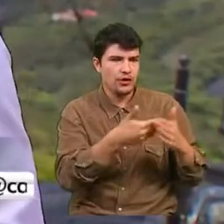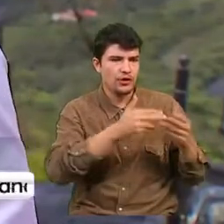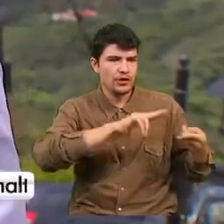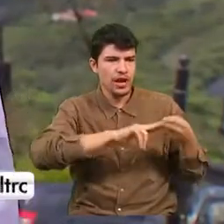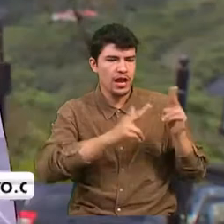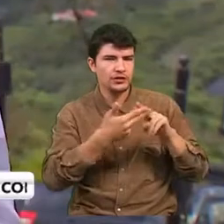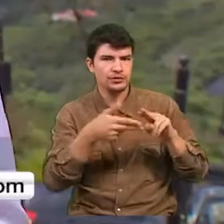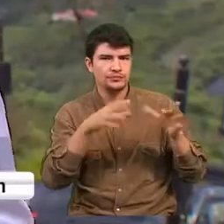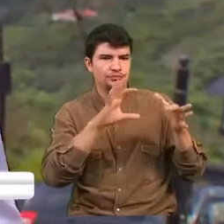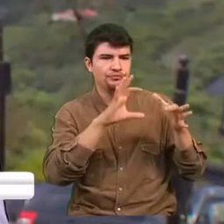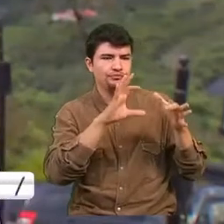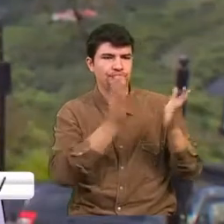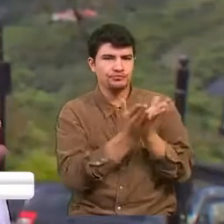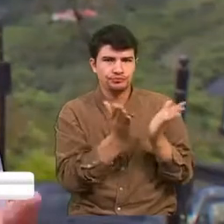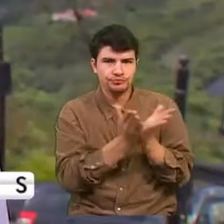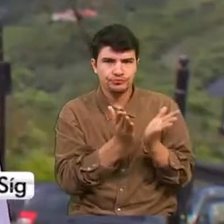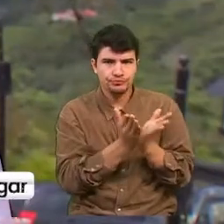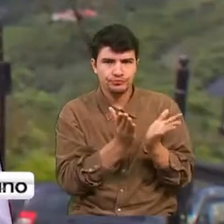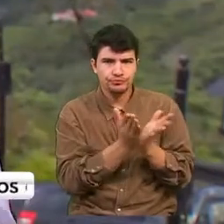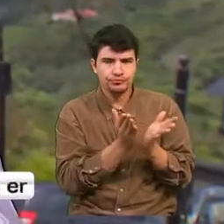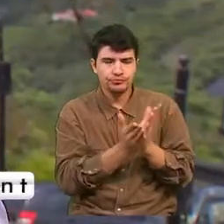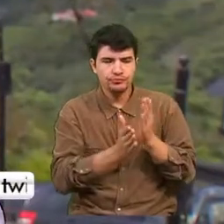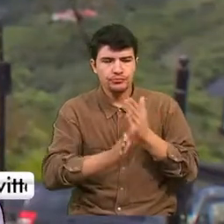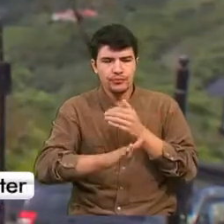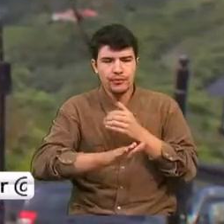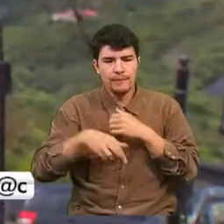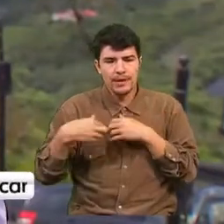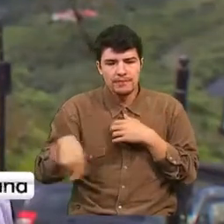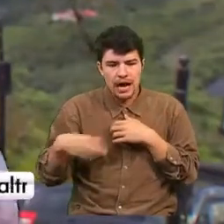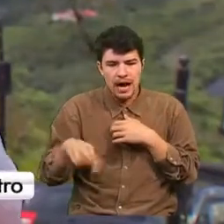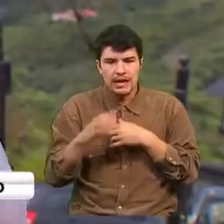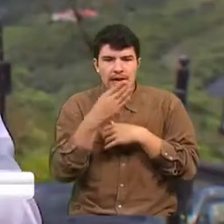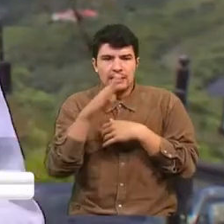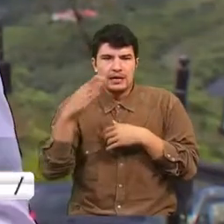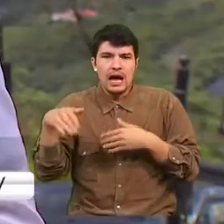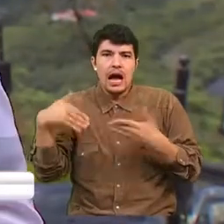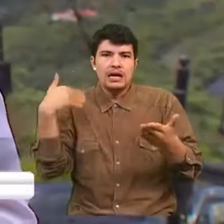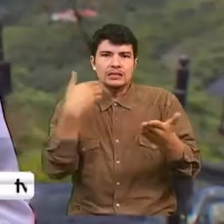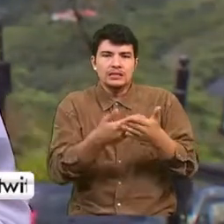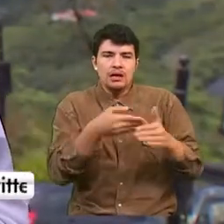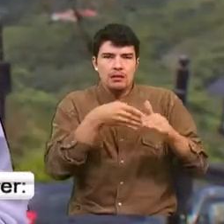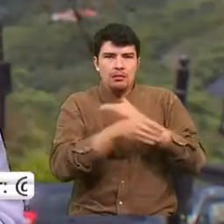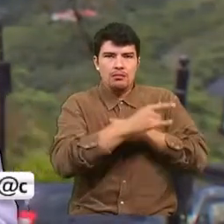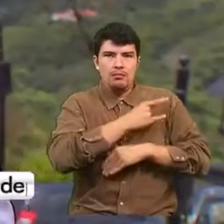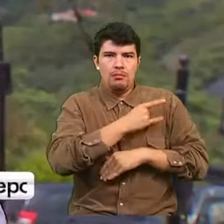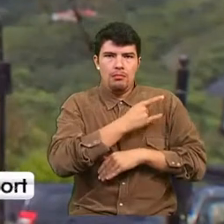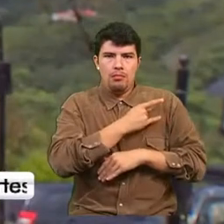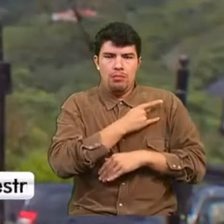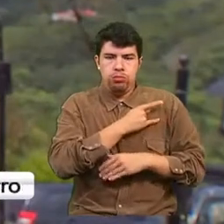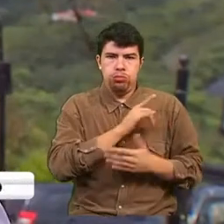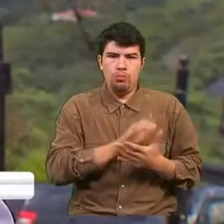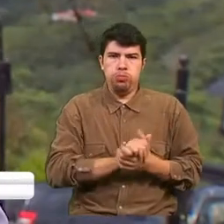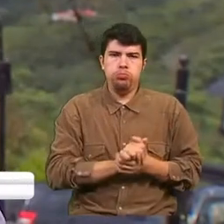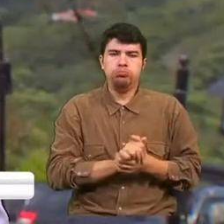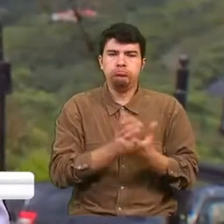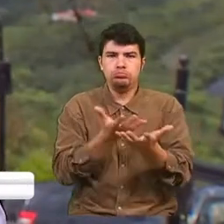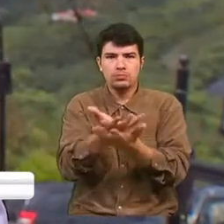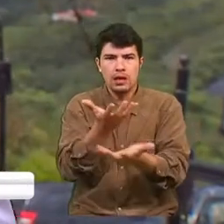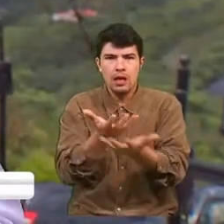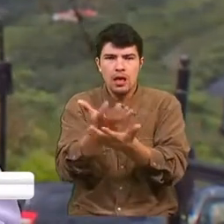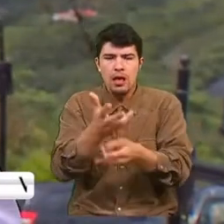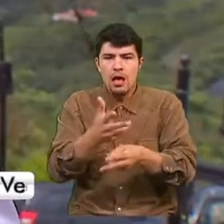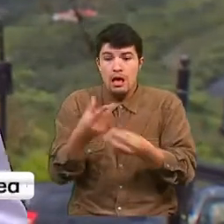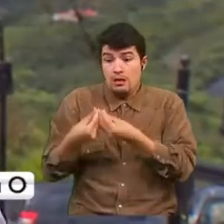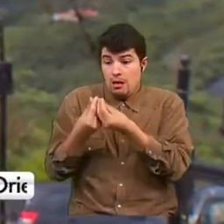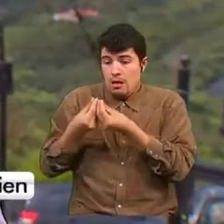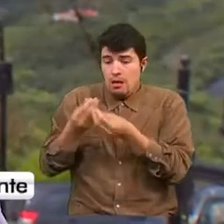con la cadena educativa, desde la básica, desde la primaria a la secundaria hasta la educación superior, los consejos de seguridad y lo